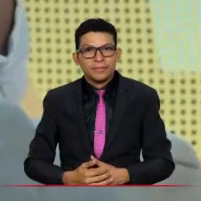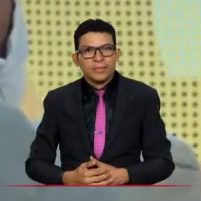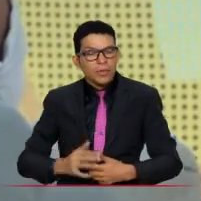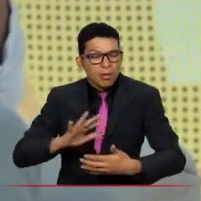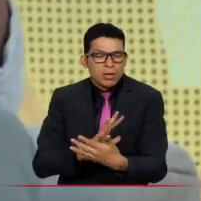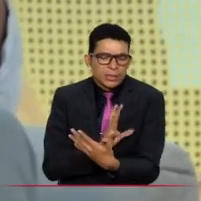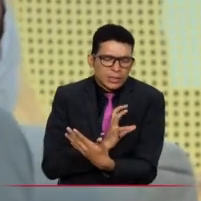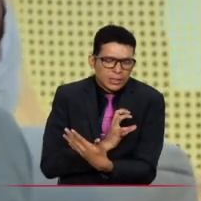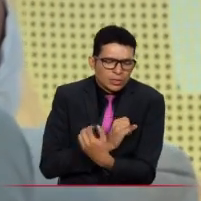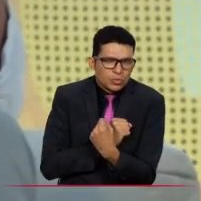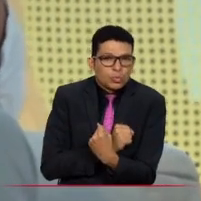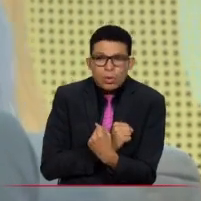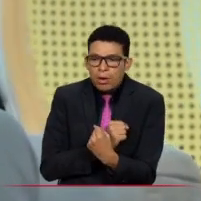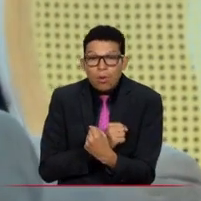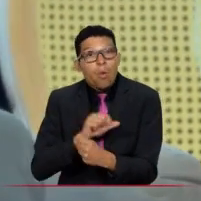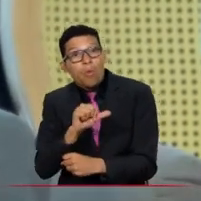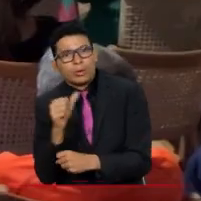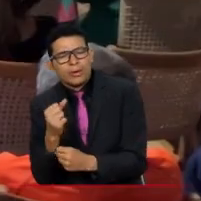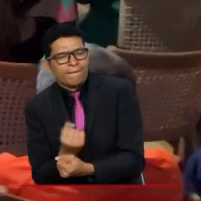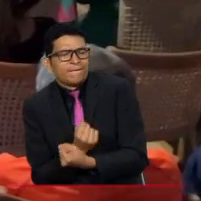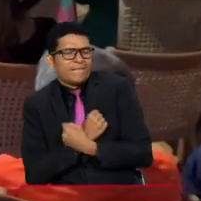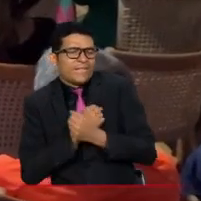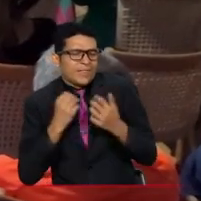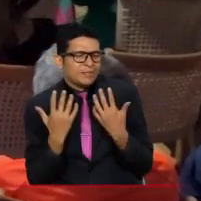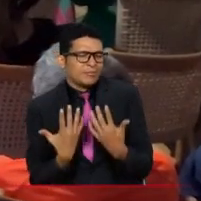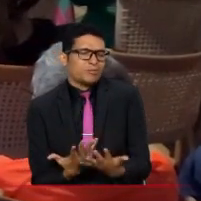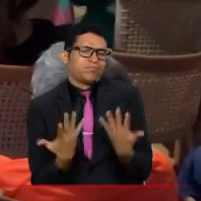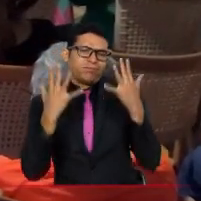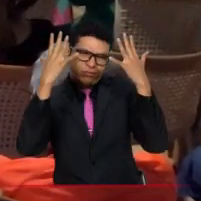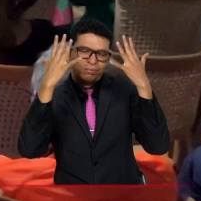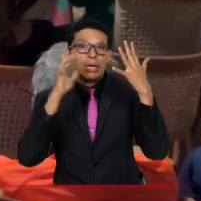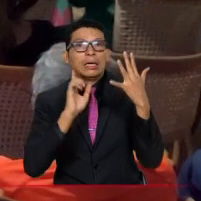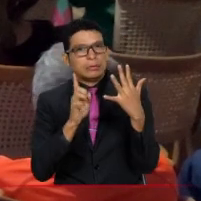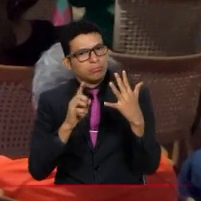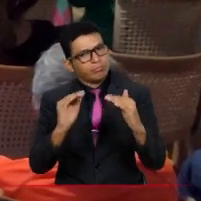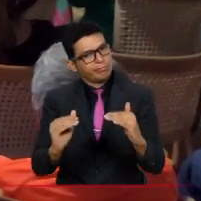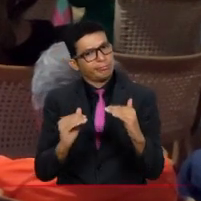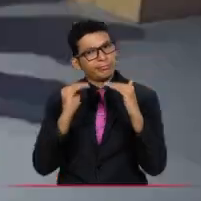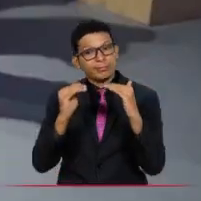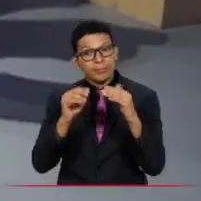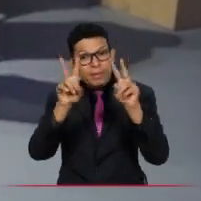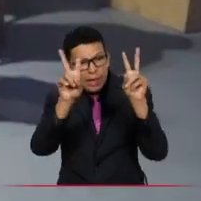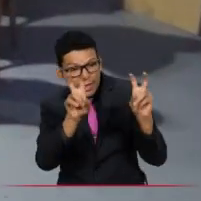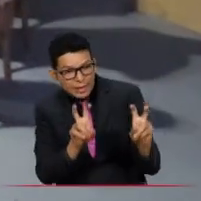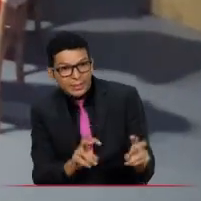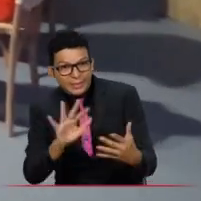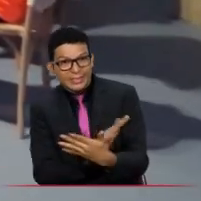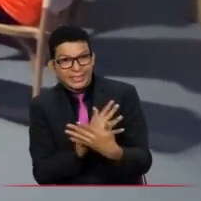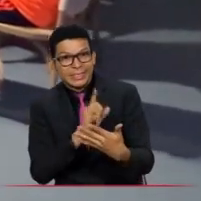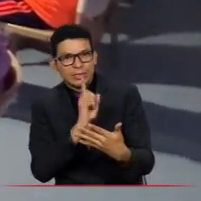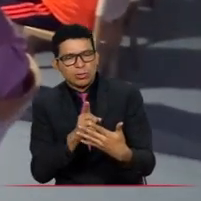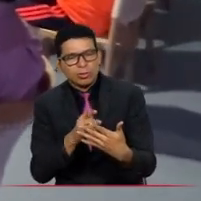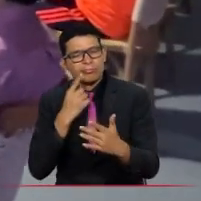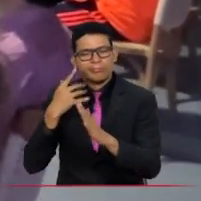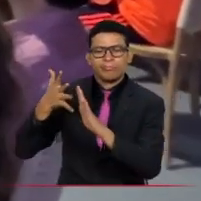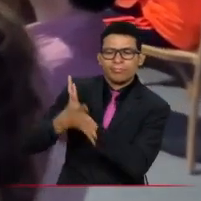más melancólicos hasta aquellos que celebran el amor con una lírica refinada, se resaltó cómo estos temas han sido vehículos para